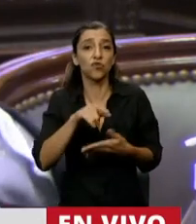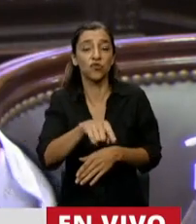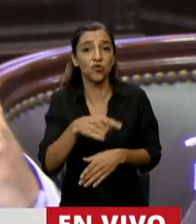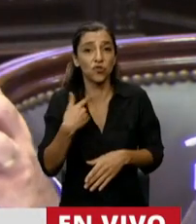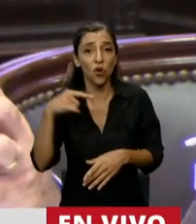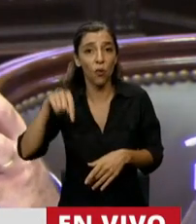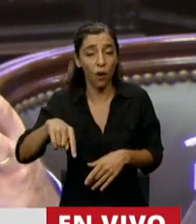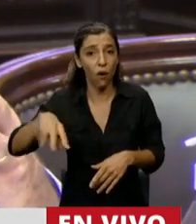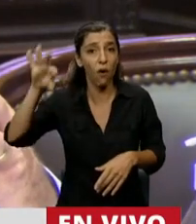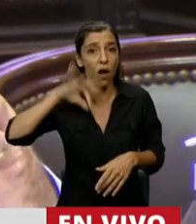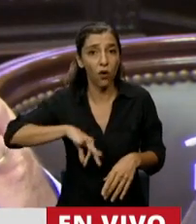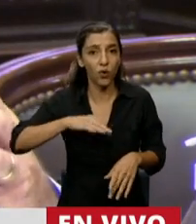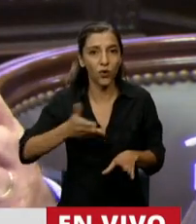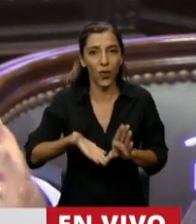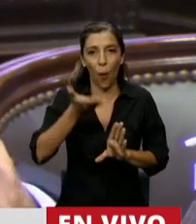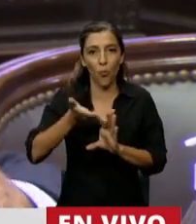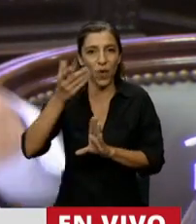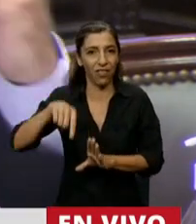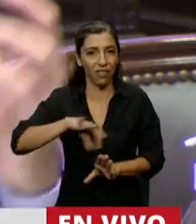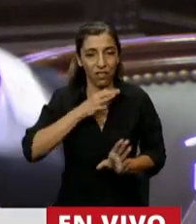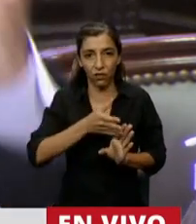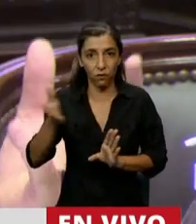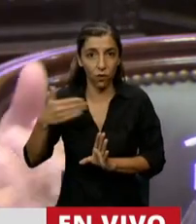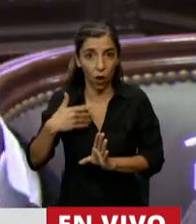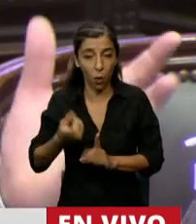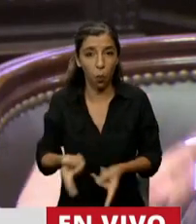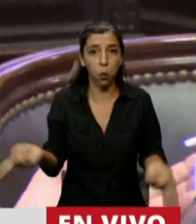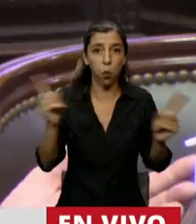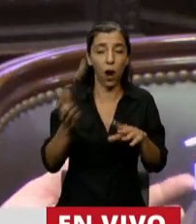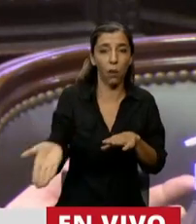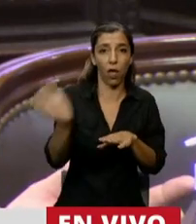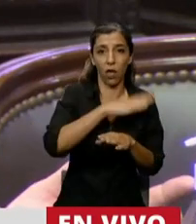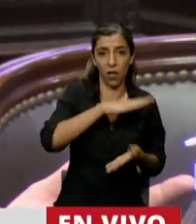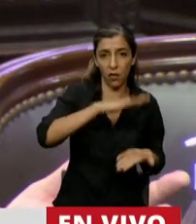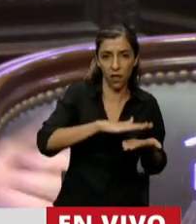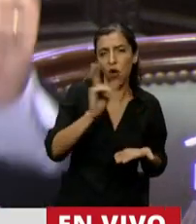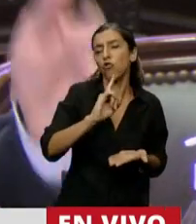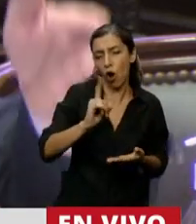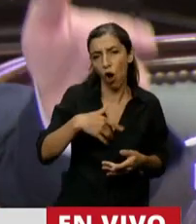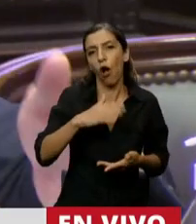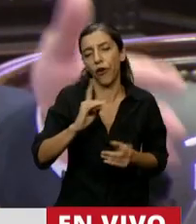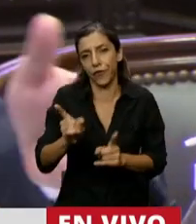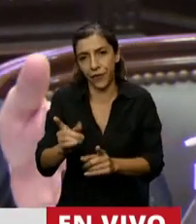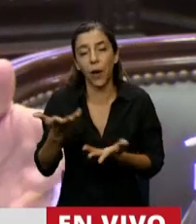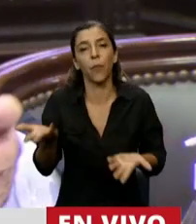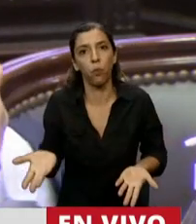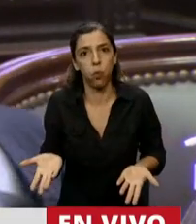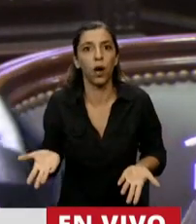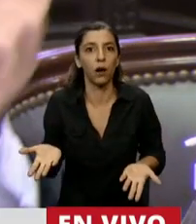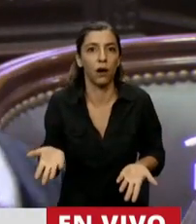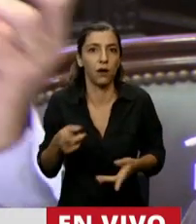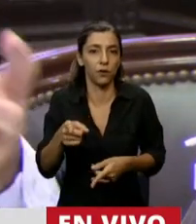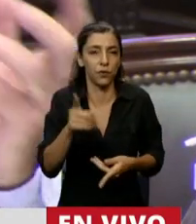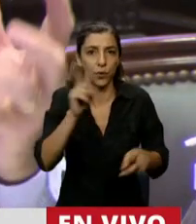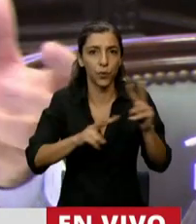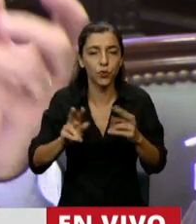atrás y eso es correcto. Entonces, los agoreros del mar, termínenla. porque el pueblo argentino nos está pidiendo,